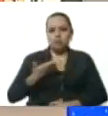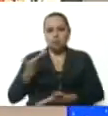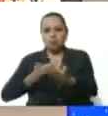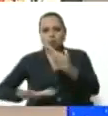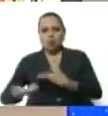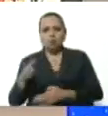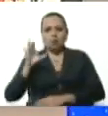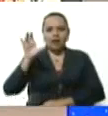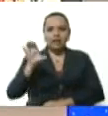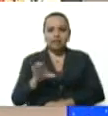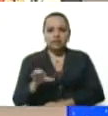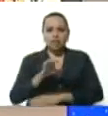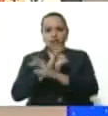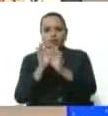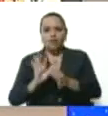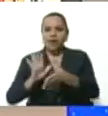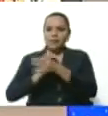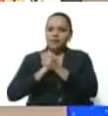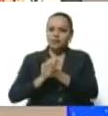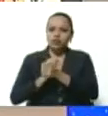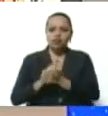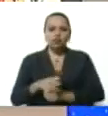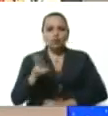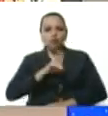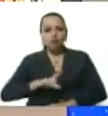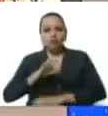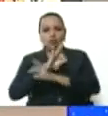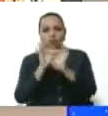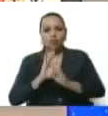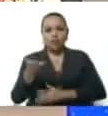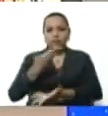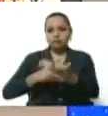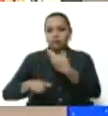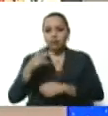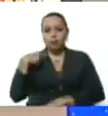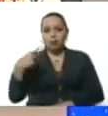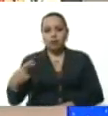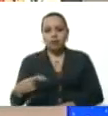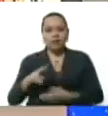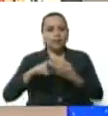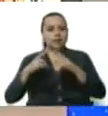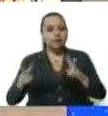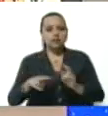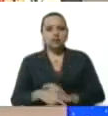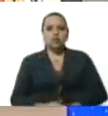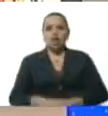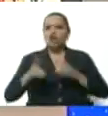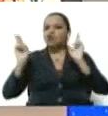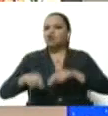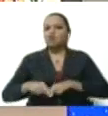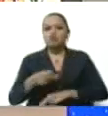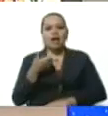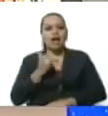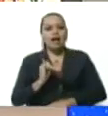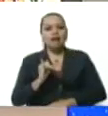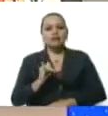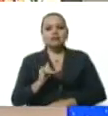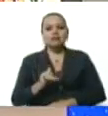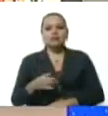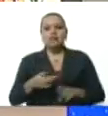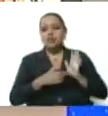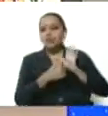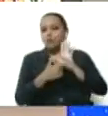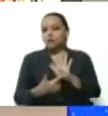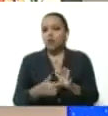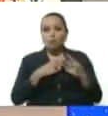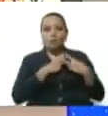ambas partes de forma amistosa, a través de mecanismos de negociación política y pacífica, nunca han tenido y han demostrado la